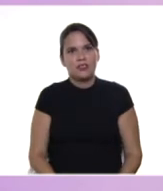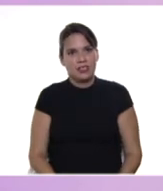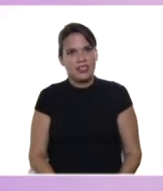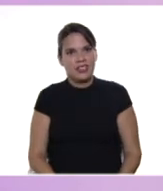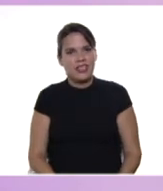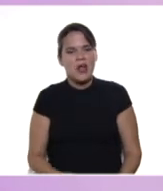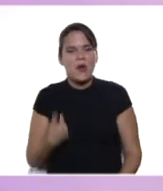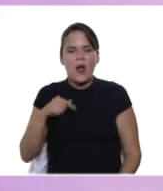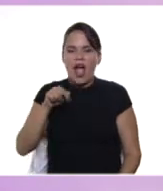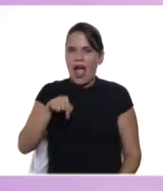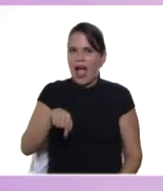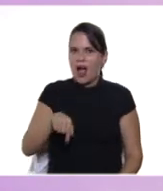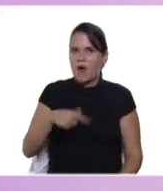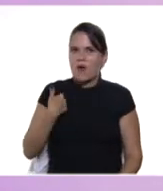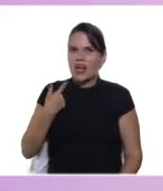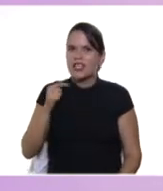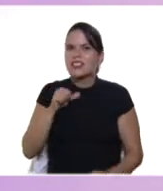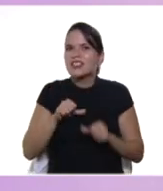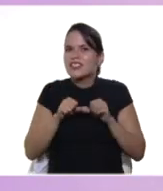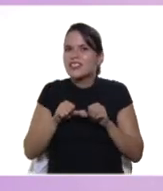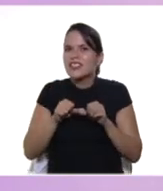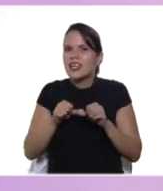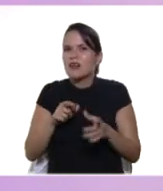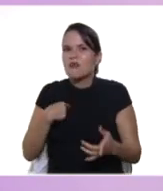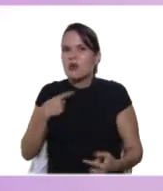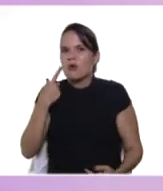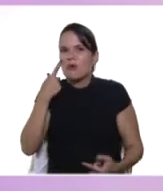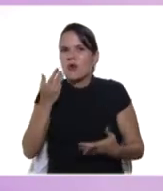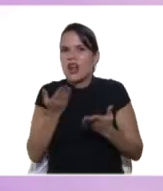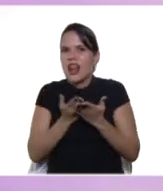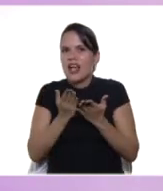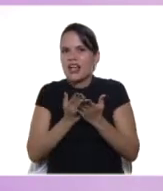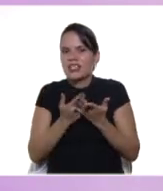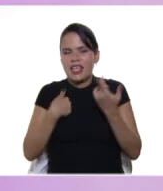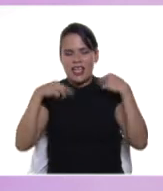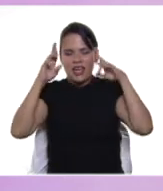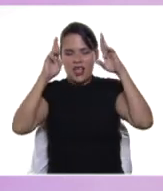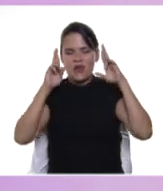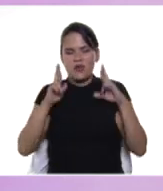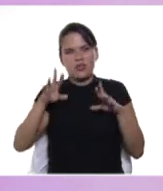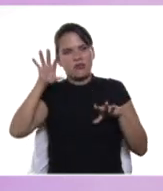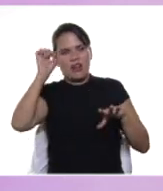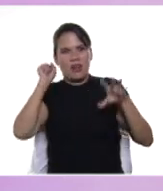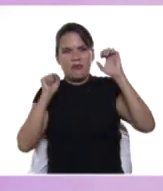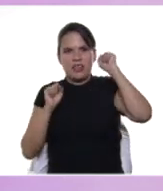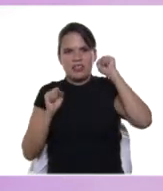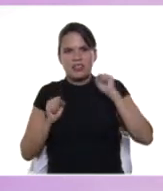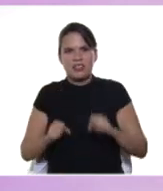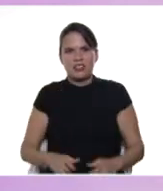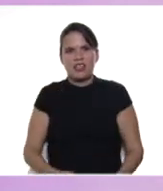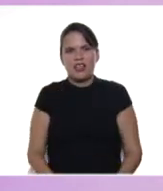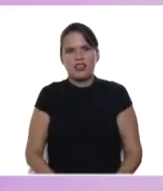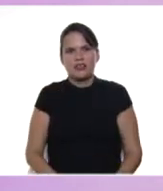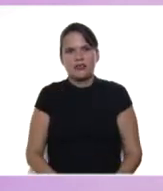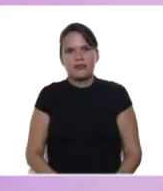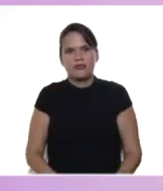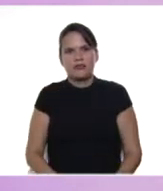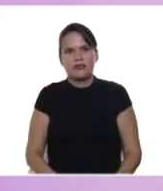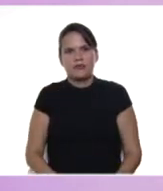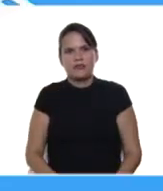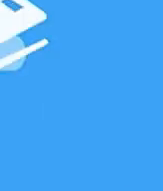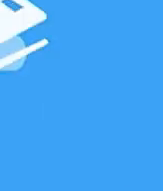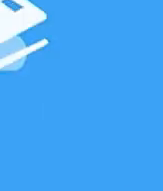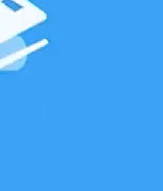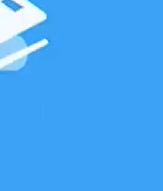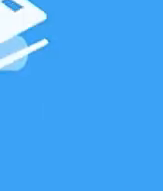Sí, bueno, ahora a continuación vamos a ver la clase de recursos para el aprendizaje con el profesor Gerson